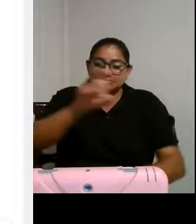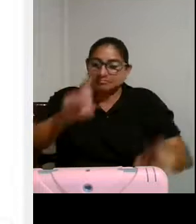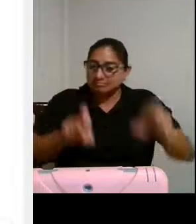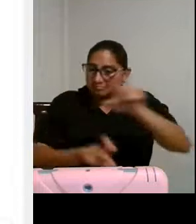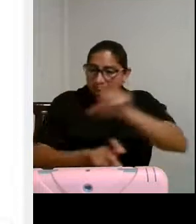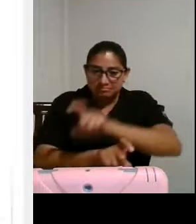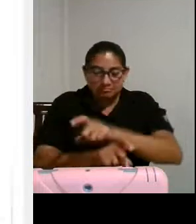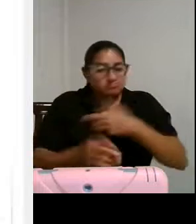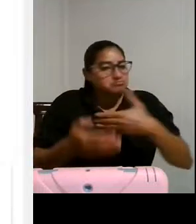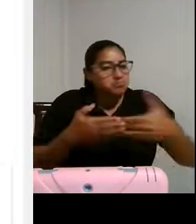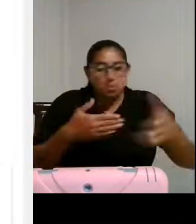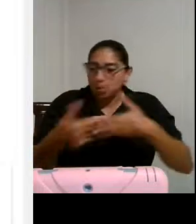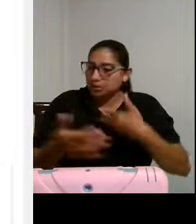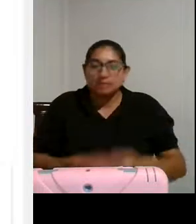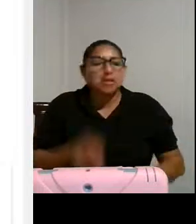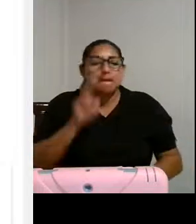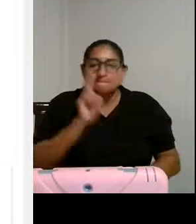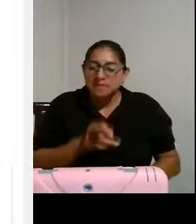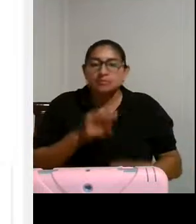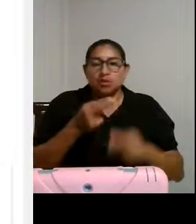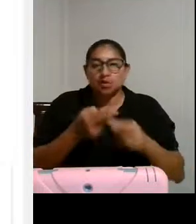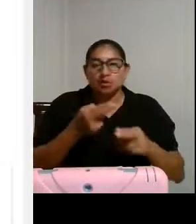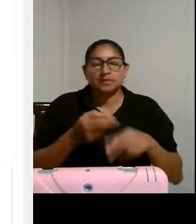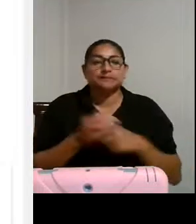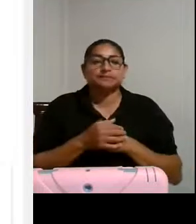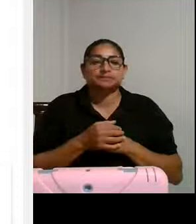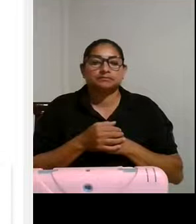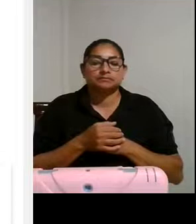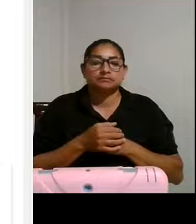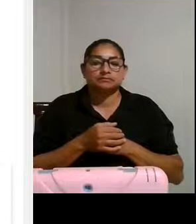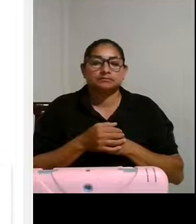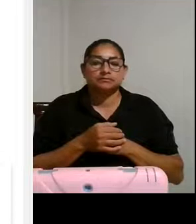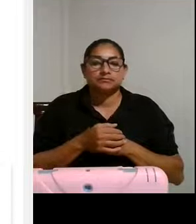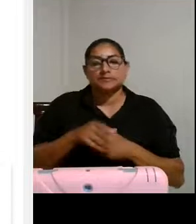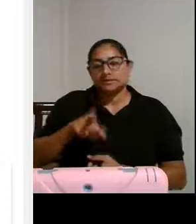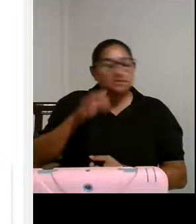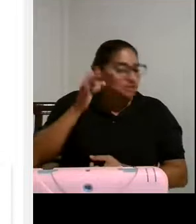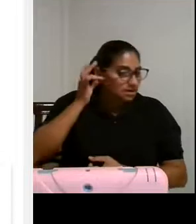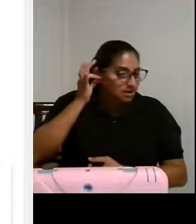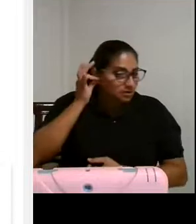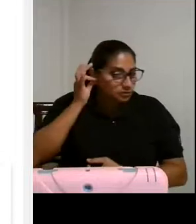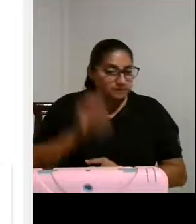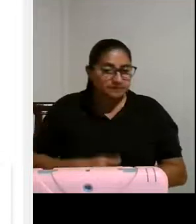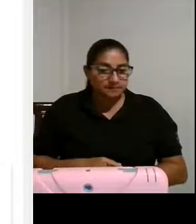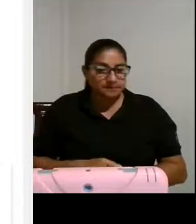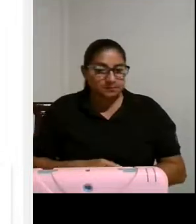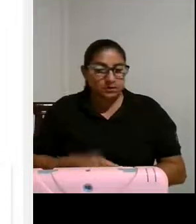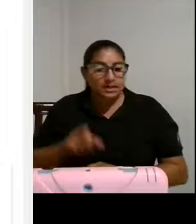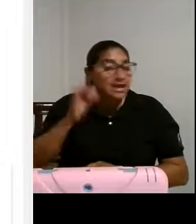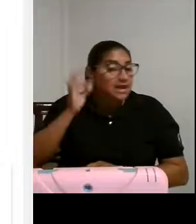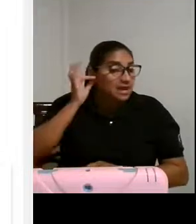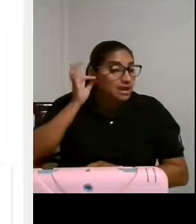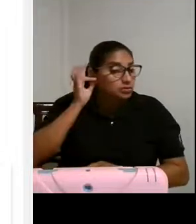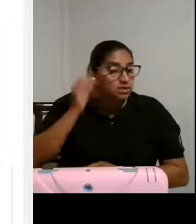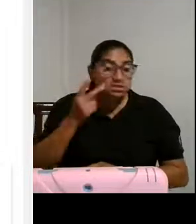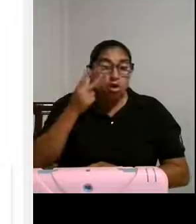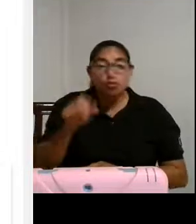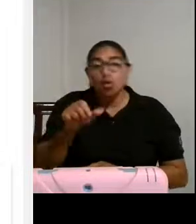está explicando, pero Ujú, anteriormente ponen cuando son ingresos y eso, también la de ujú, ingresos, entonces, no